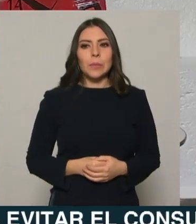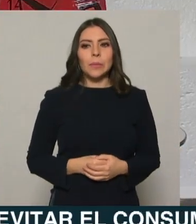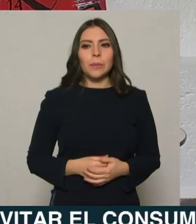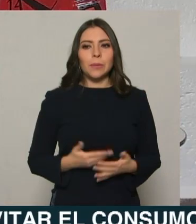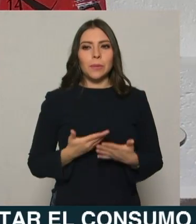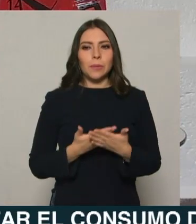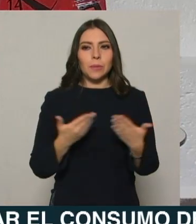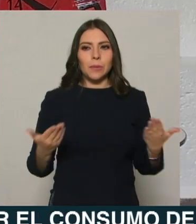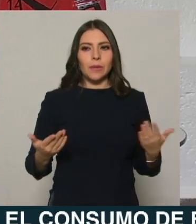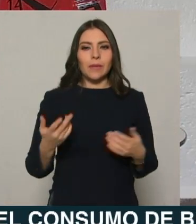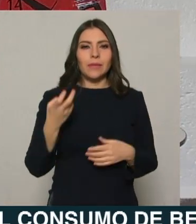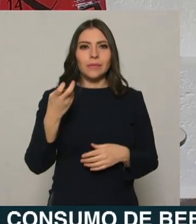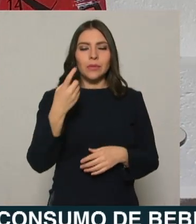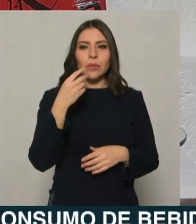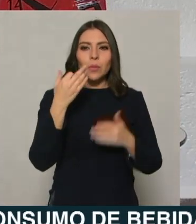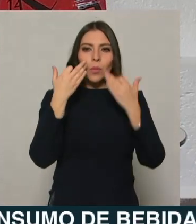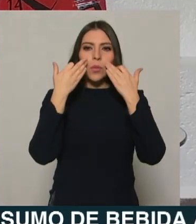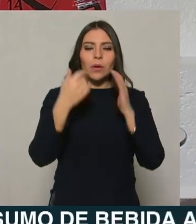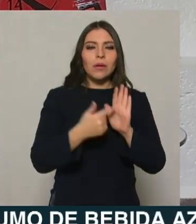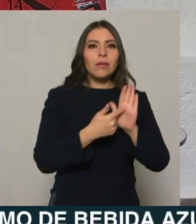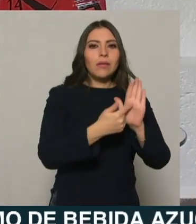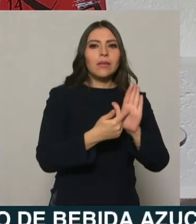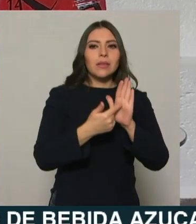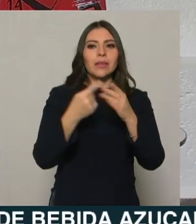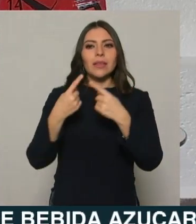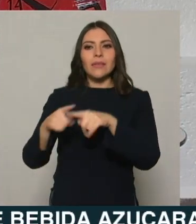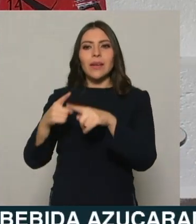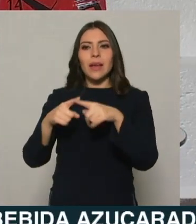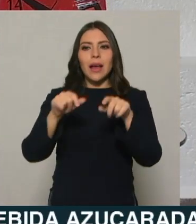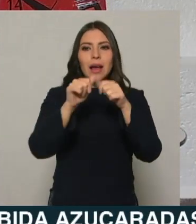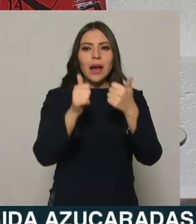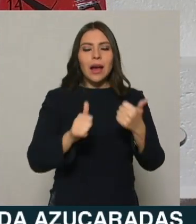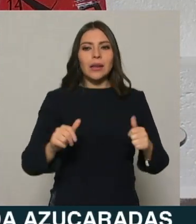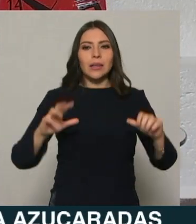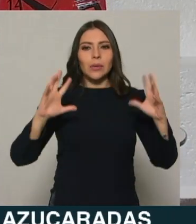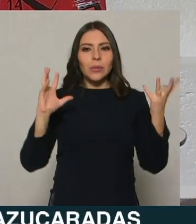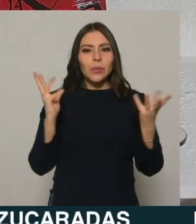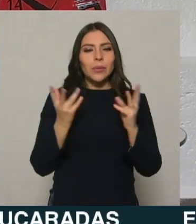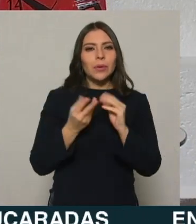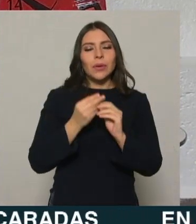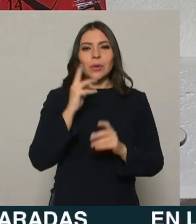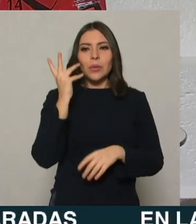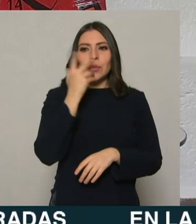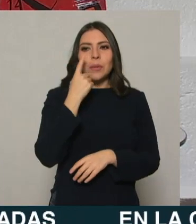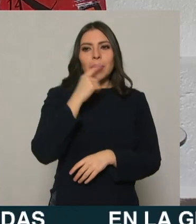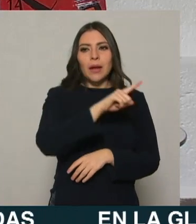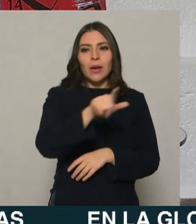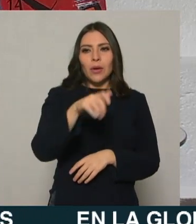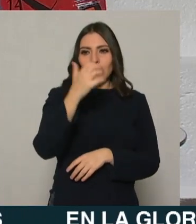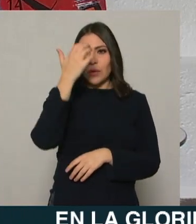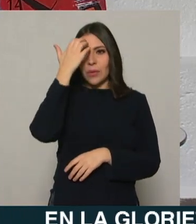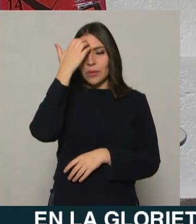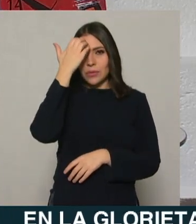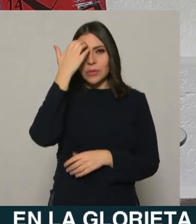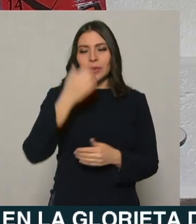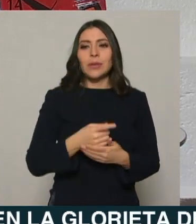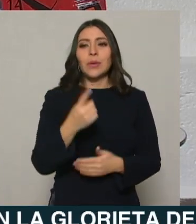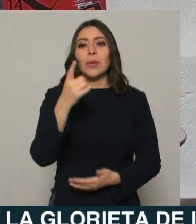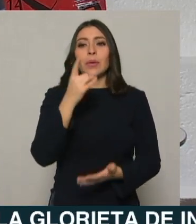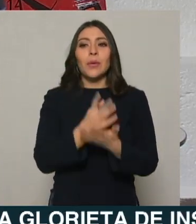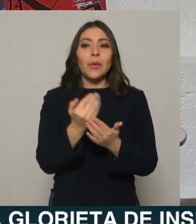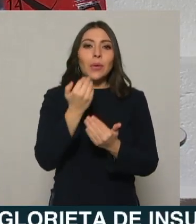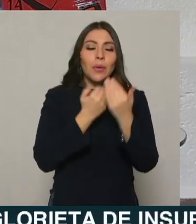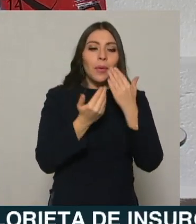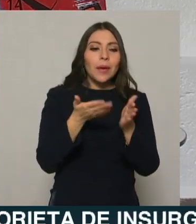en conjunto diferentes disciplinas de arte, pues para que nos conozcan. No somos solo las arepas o